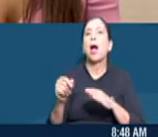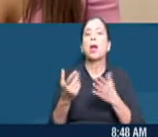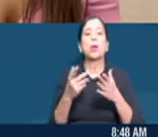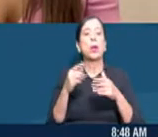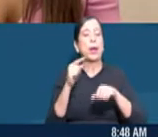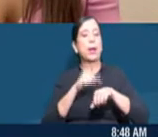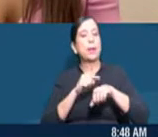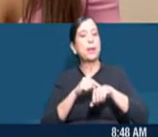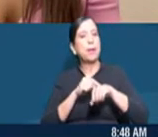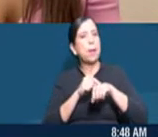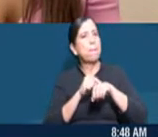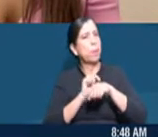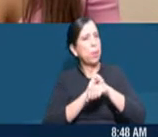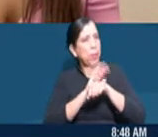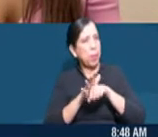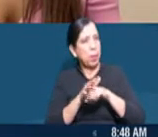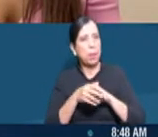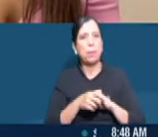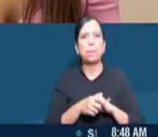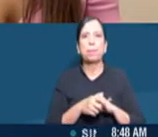de pandemia.